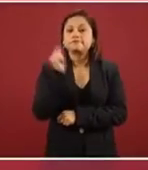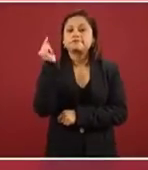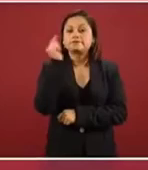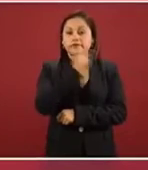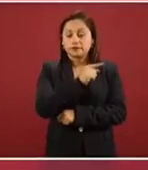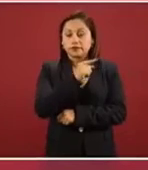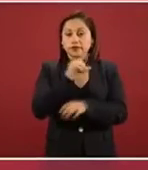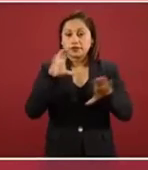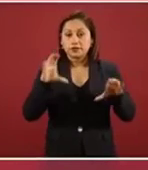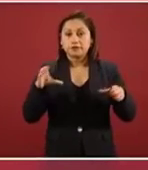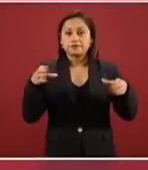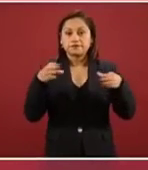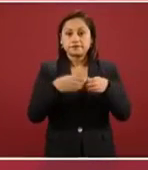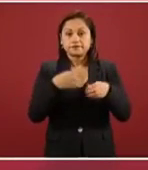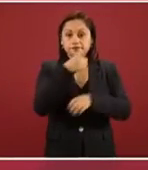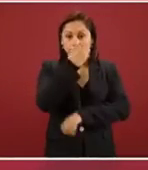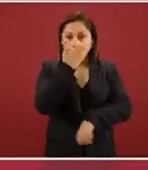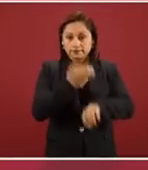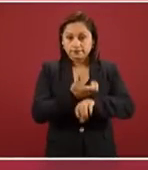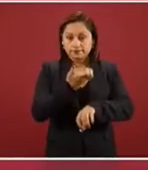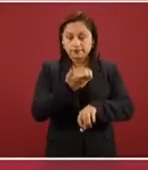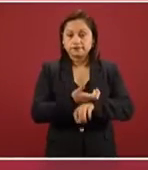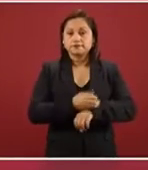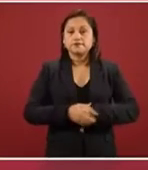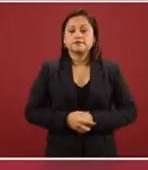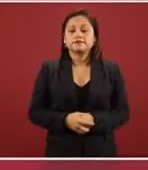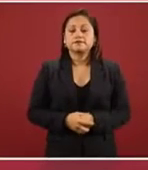de Diputados en Estados Unidos.